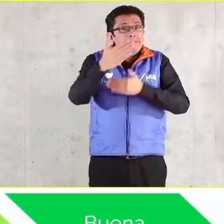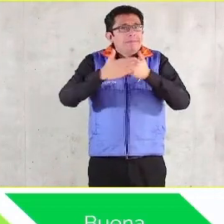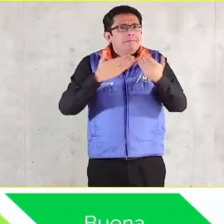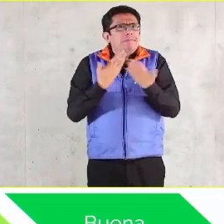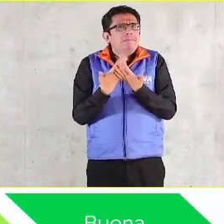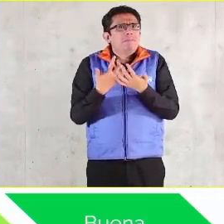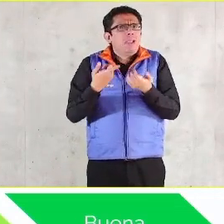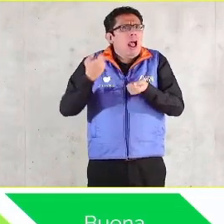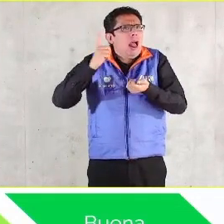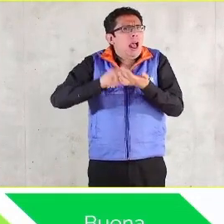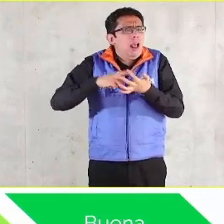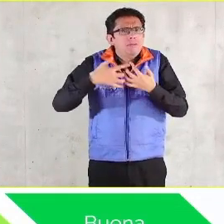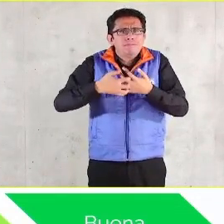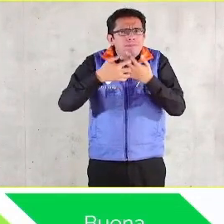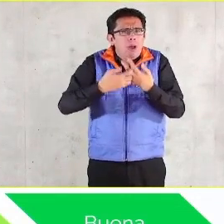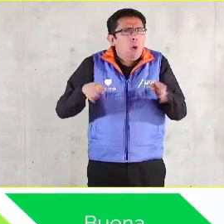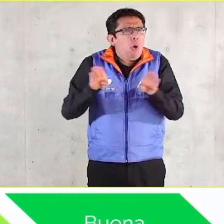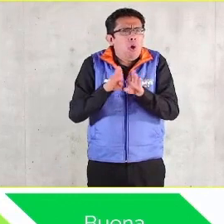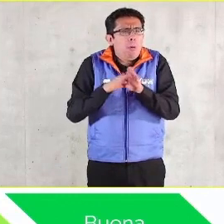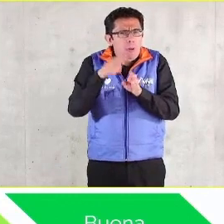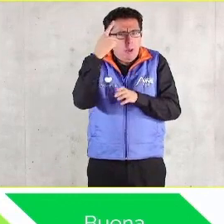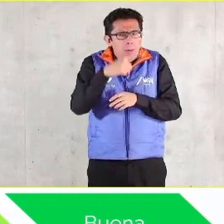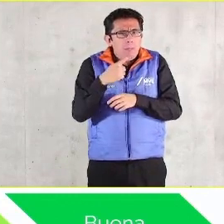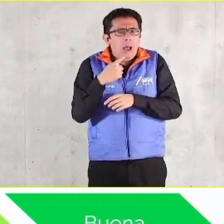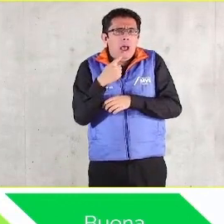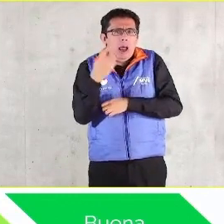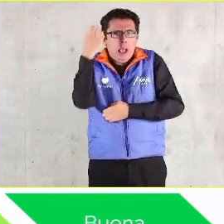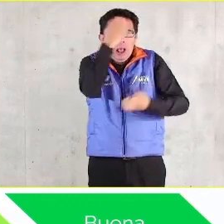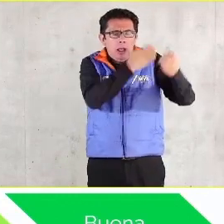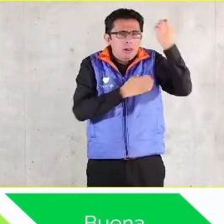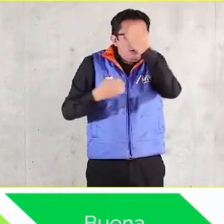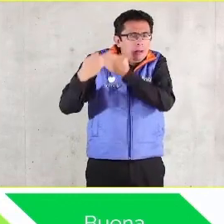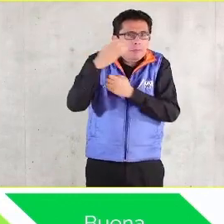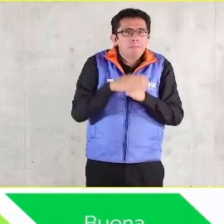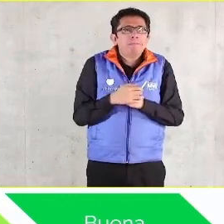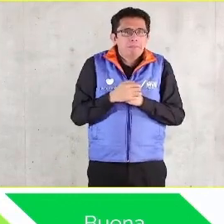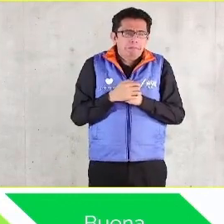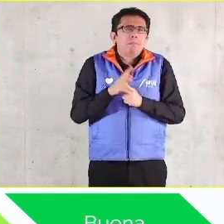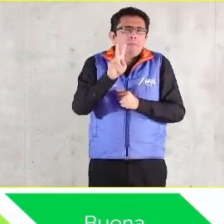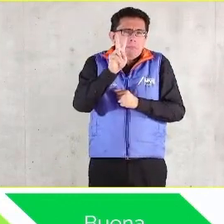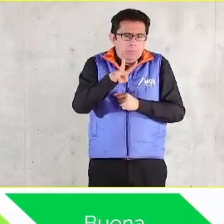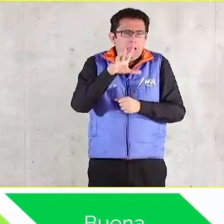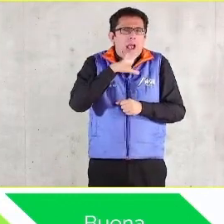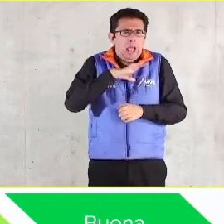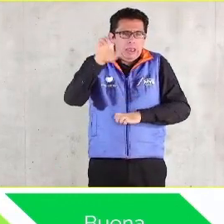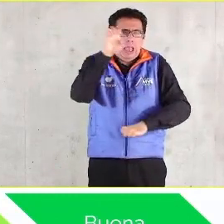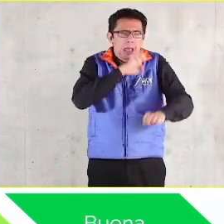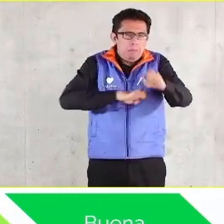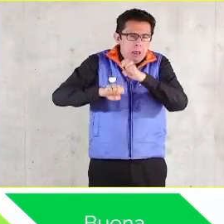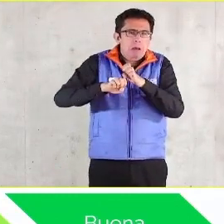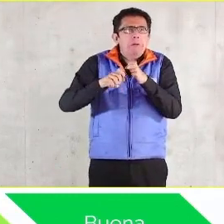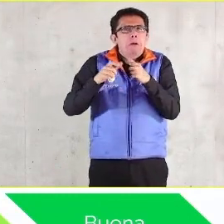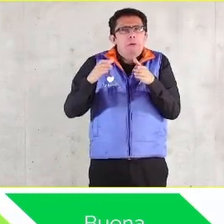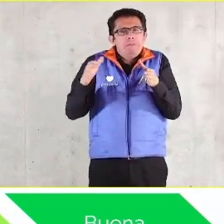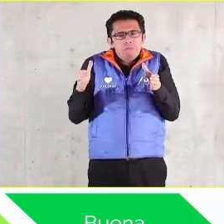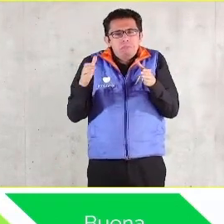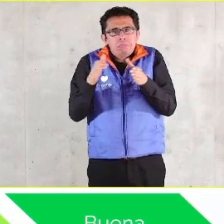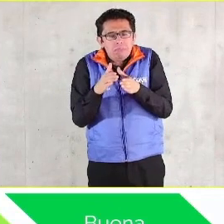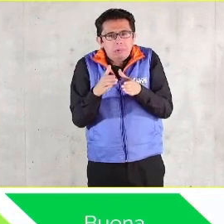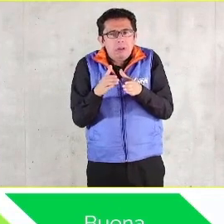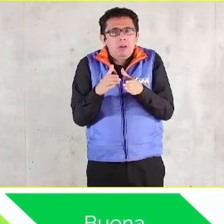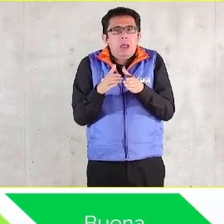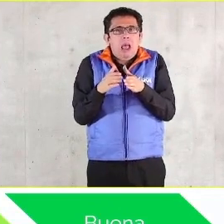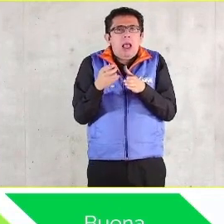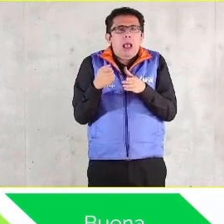¿cómo funciona ahora en la parte de la evaluación? Bueno, reconocemos que hay empresas, sobre todo empresas pequeñas, que seguramente van a